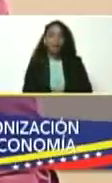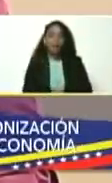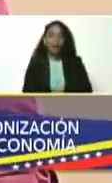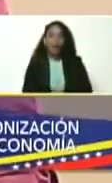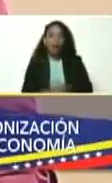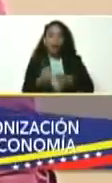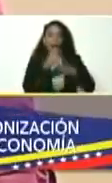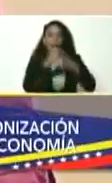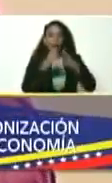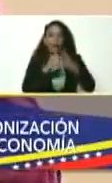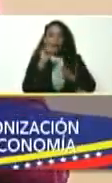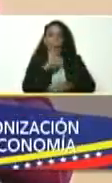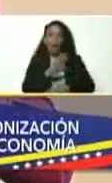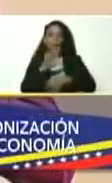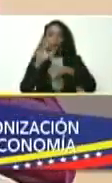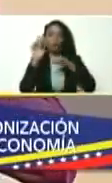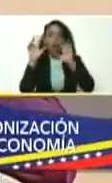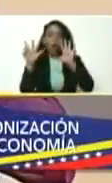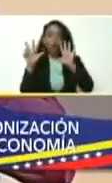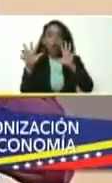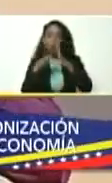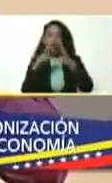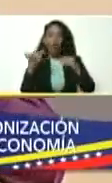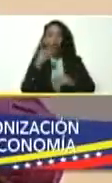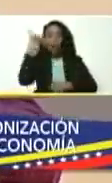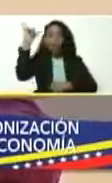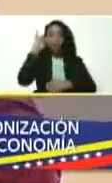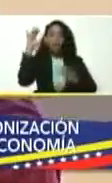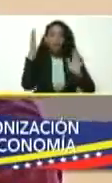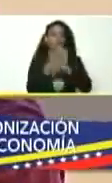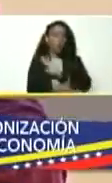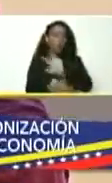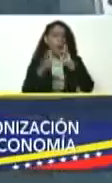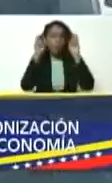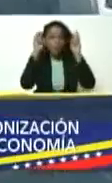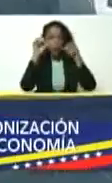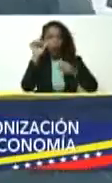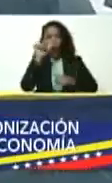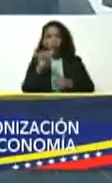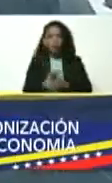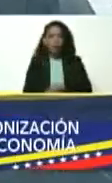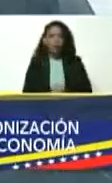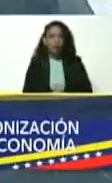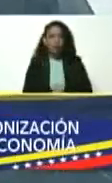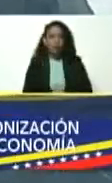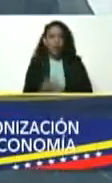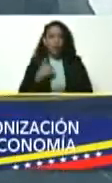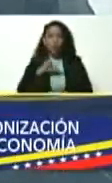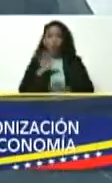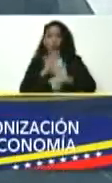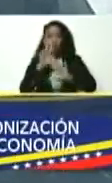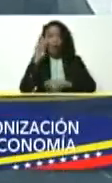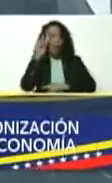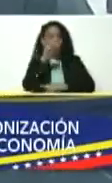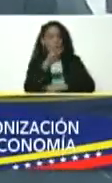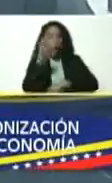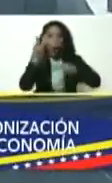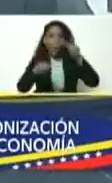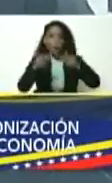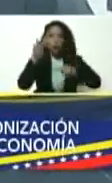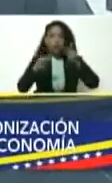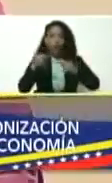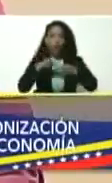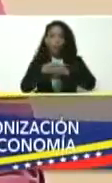58 todas las denuncias sobre agua y hemos visto la exposición del ministro